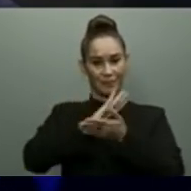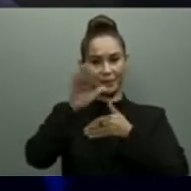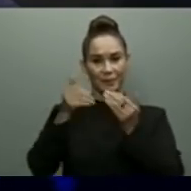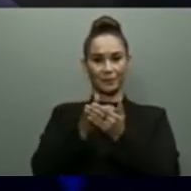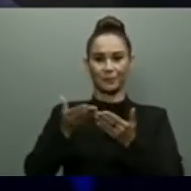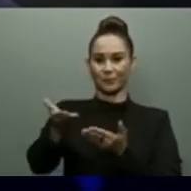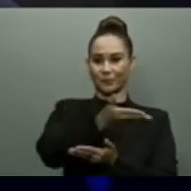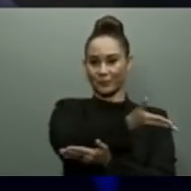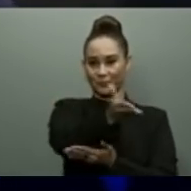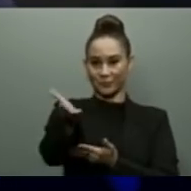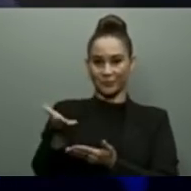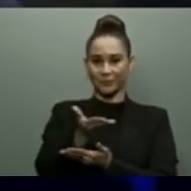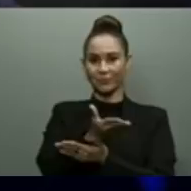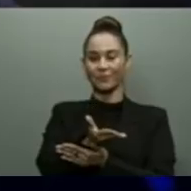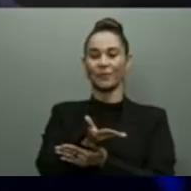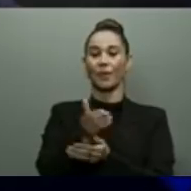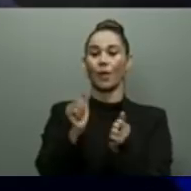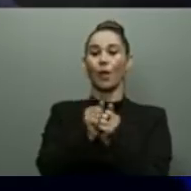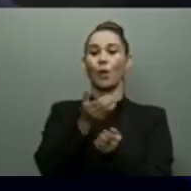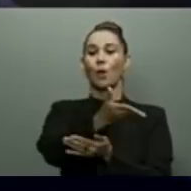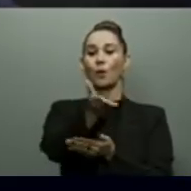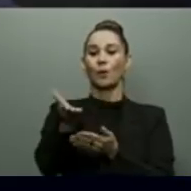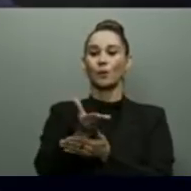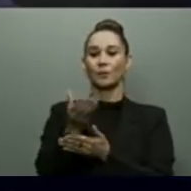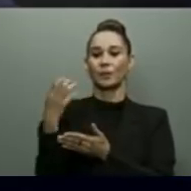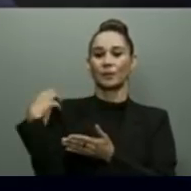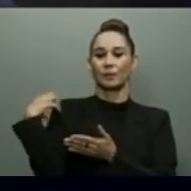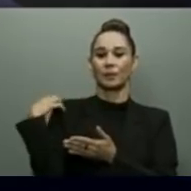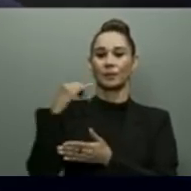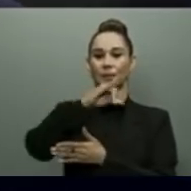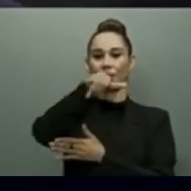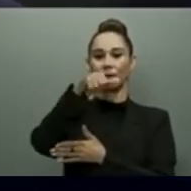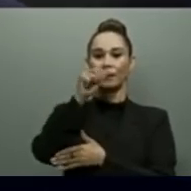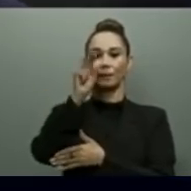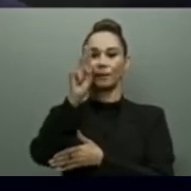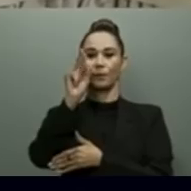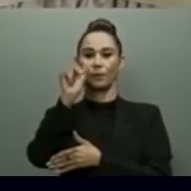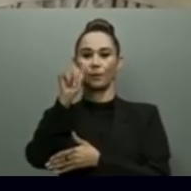país. Señores, con ustedes el general Juan Manuel Méndez.